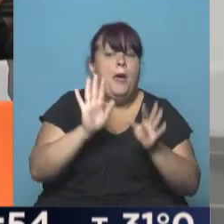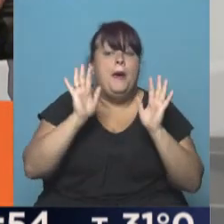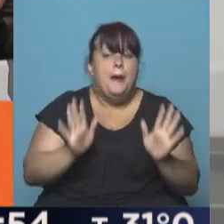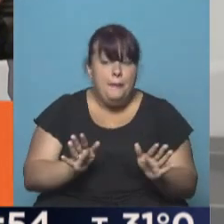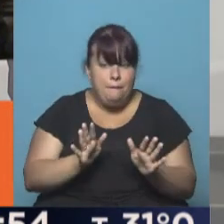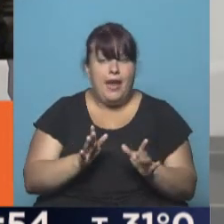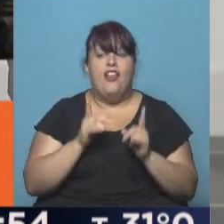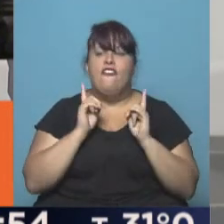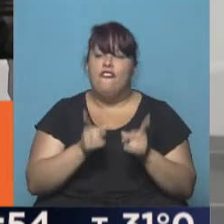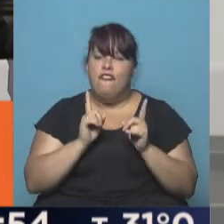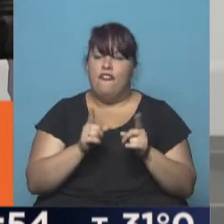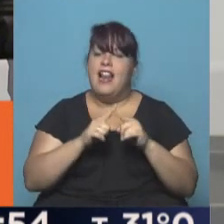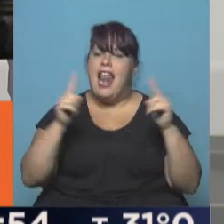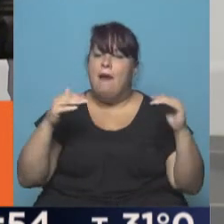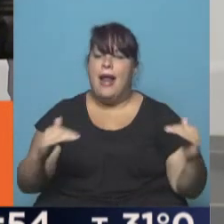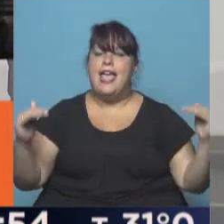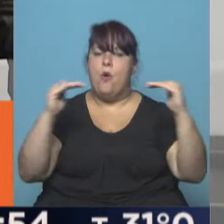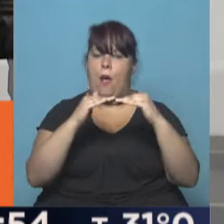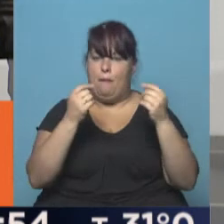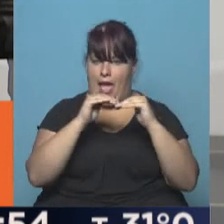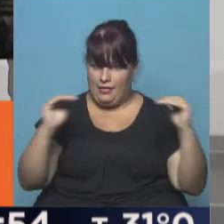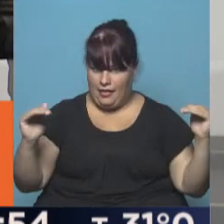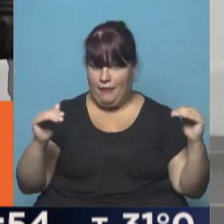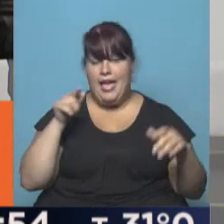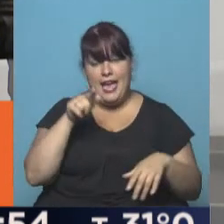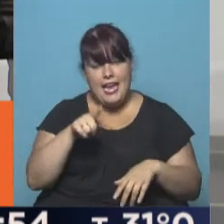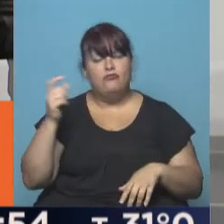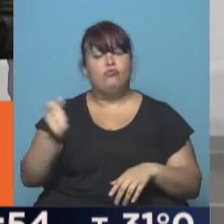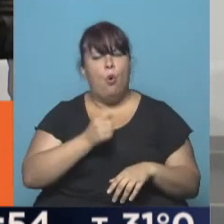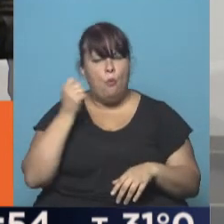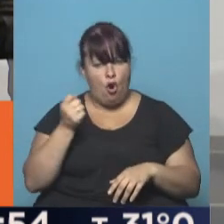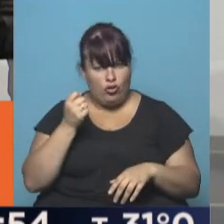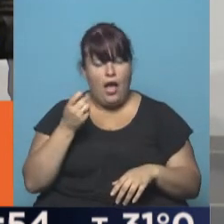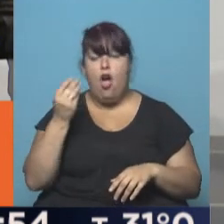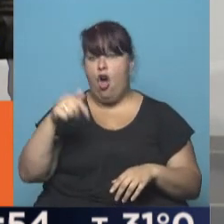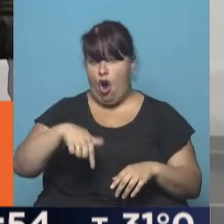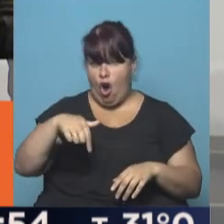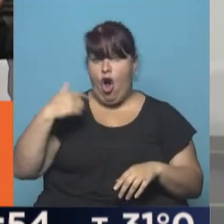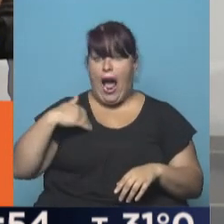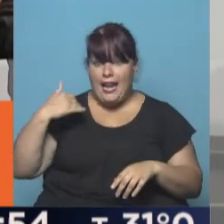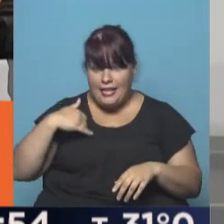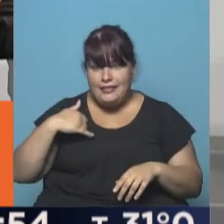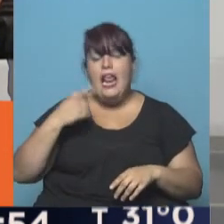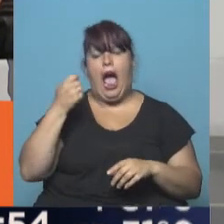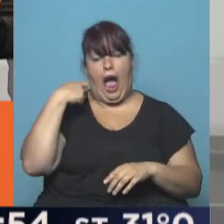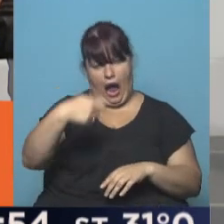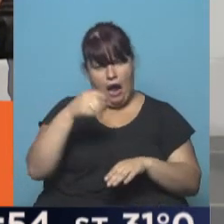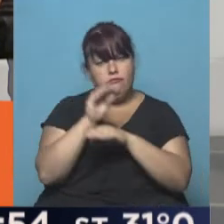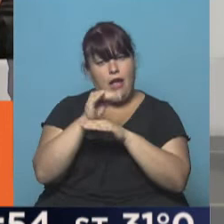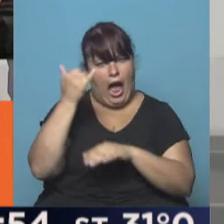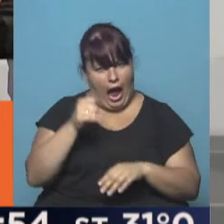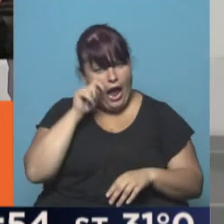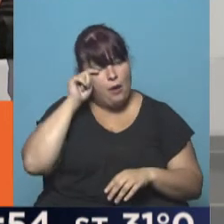pero sostenible hacia el equilibrio fiscal. Y eso es muy importante, porque hoy la Argentina tiene financiamiento